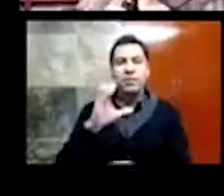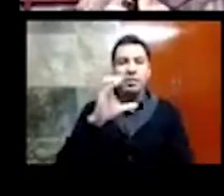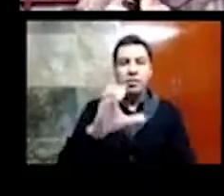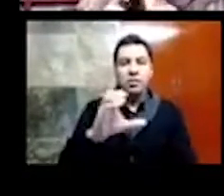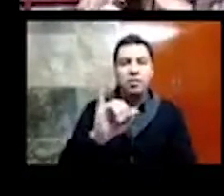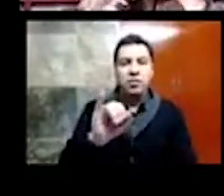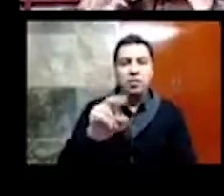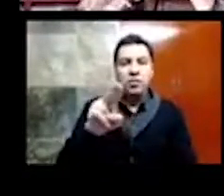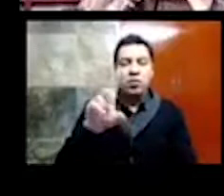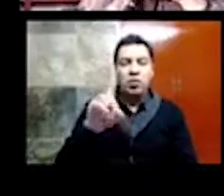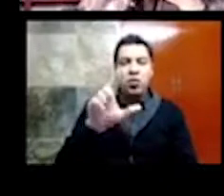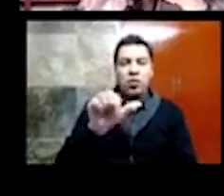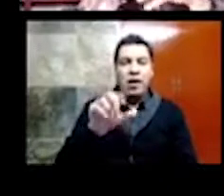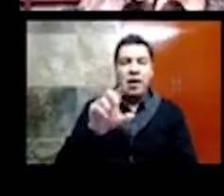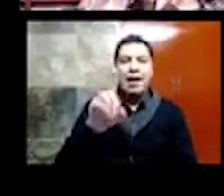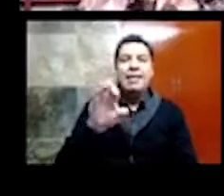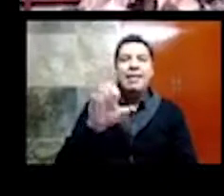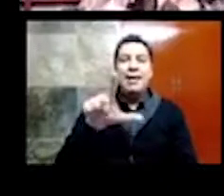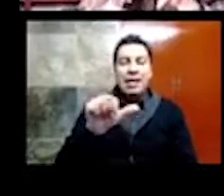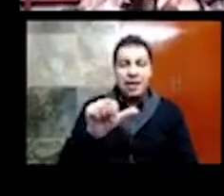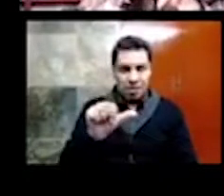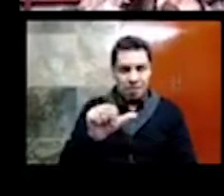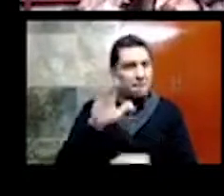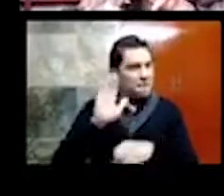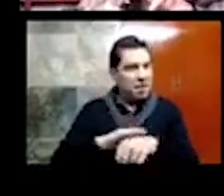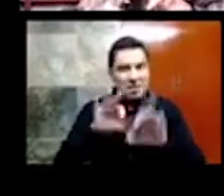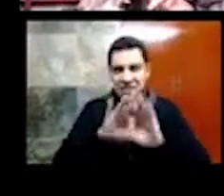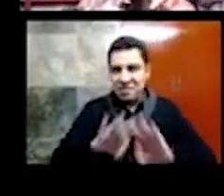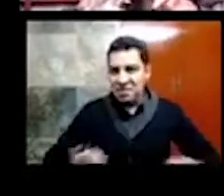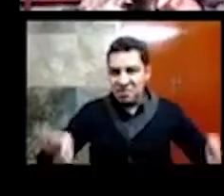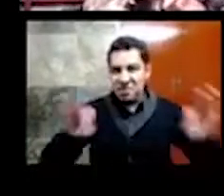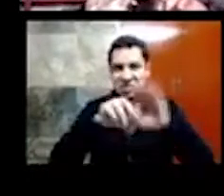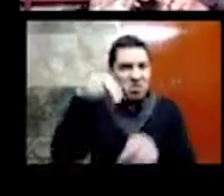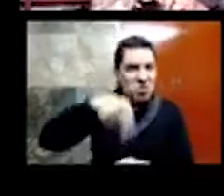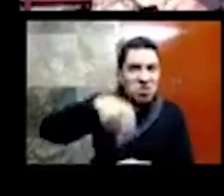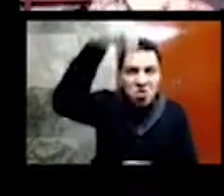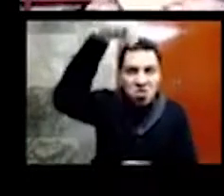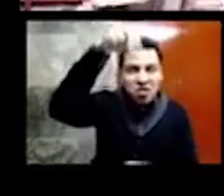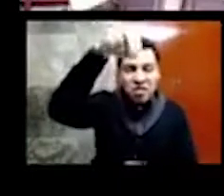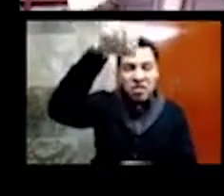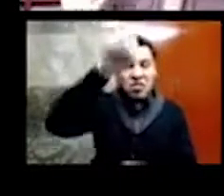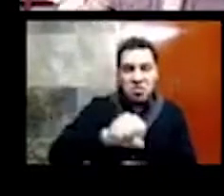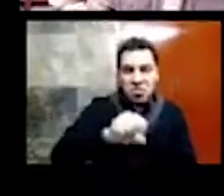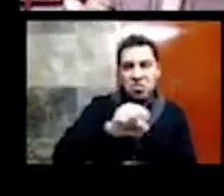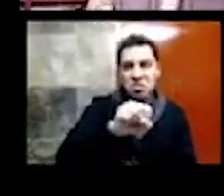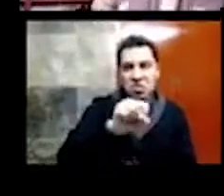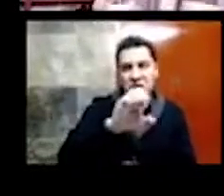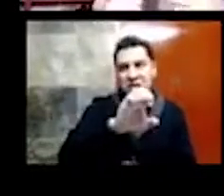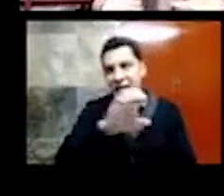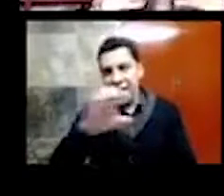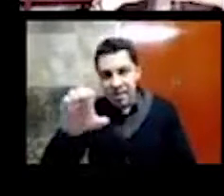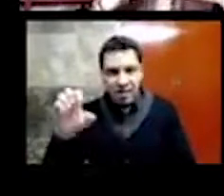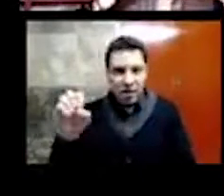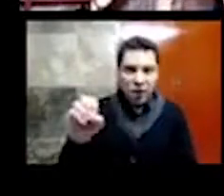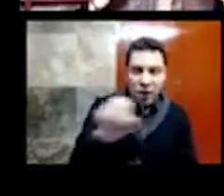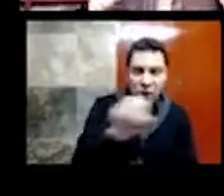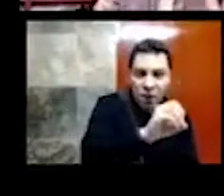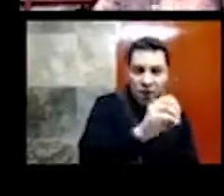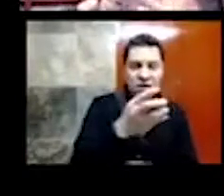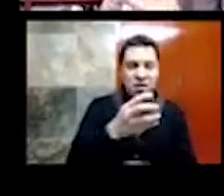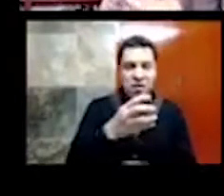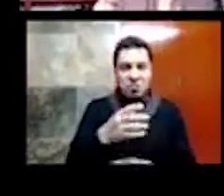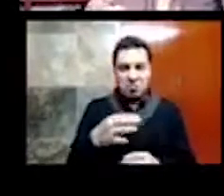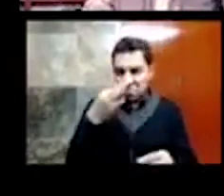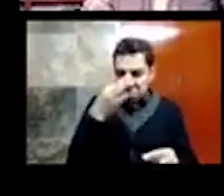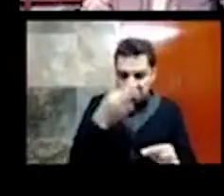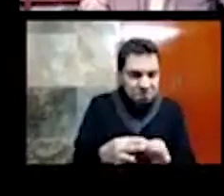la arquitectura de los ejes norte, sur, oriente, poniente, de lecturas equinocciales, de aparición